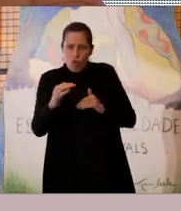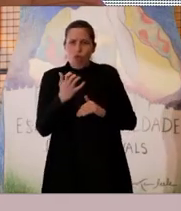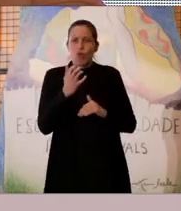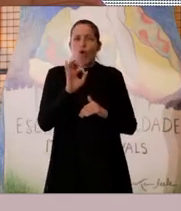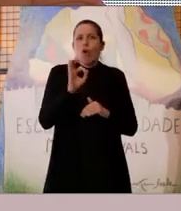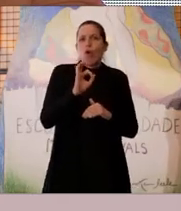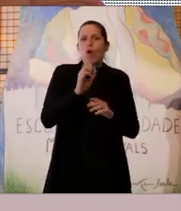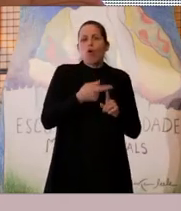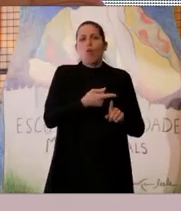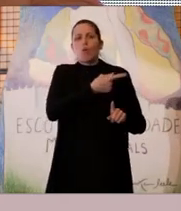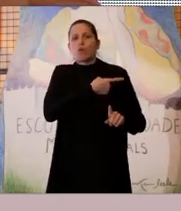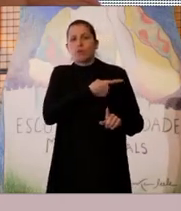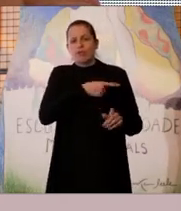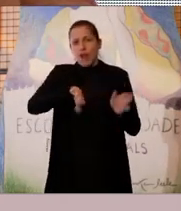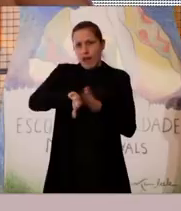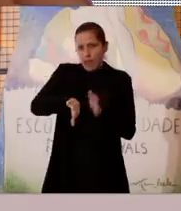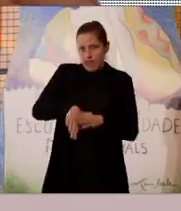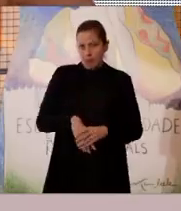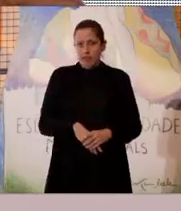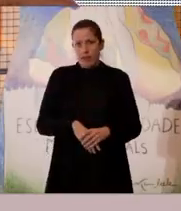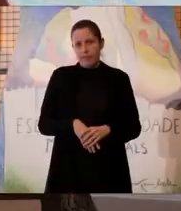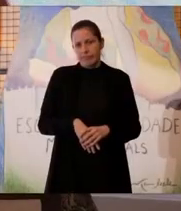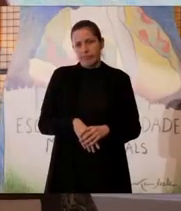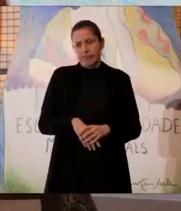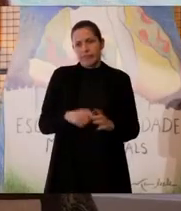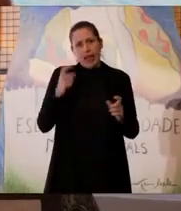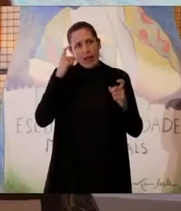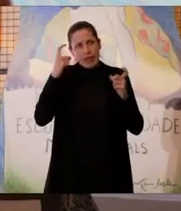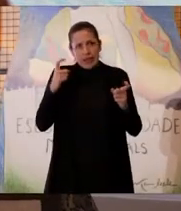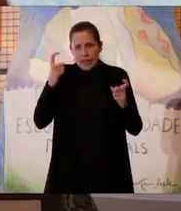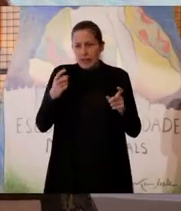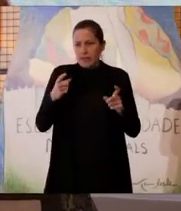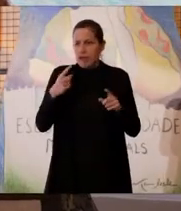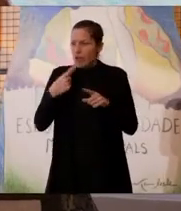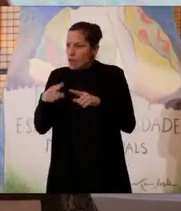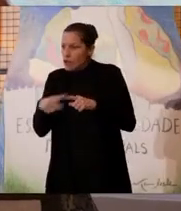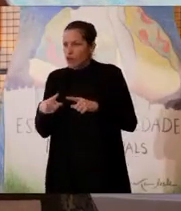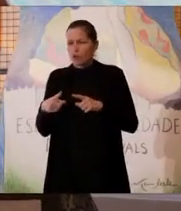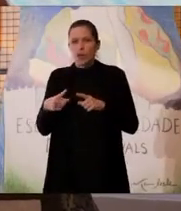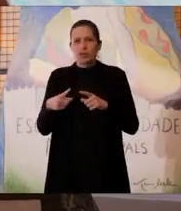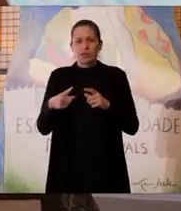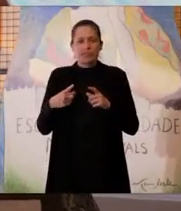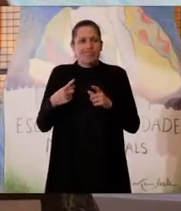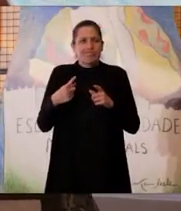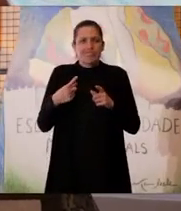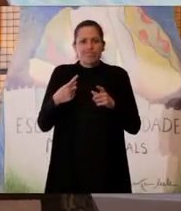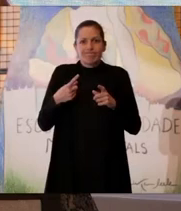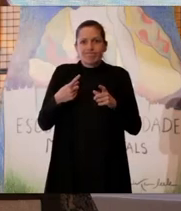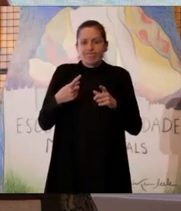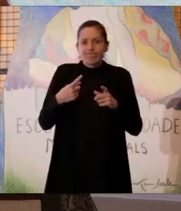los que vienen a reventar a lo grande todo lo que hemos construido en materia de política pública de igualdad